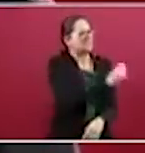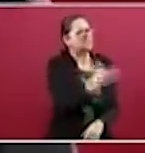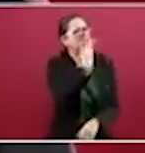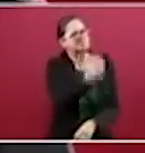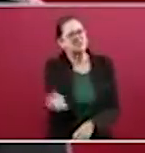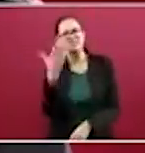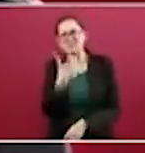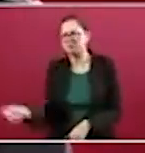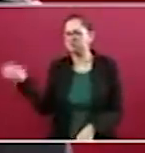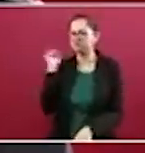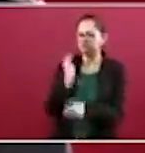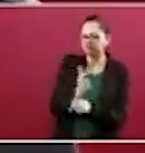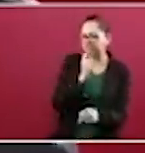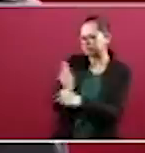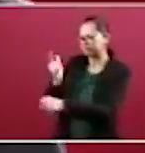diagnóstico,